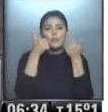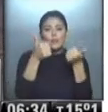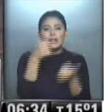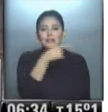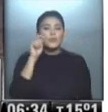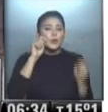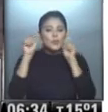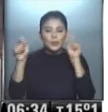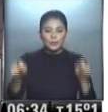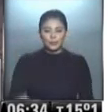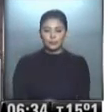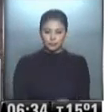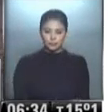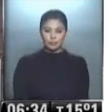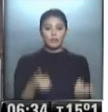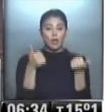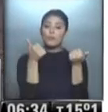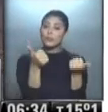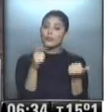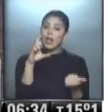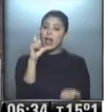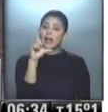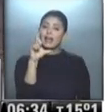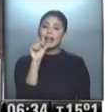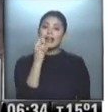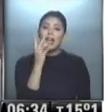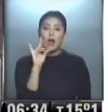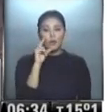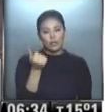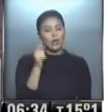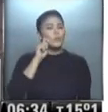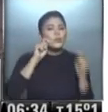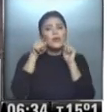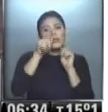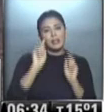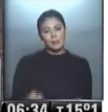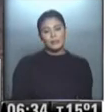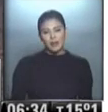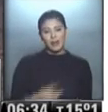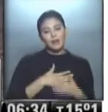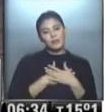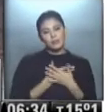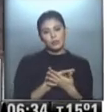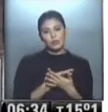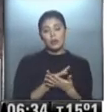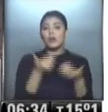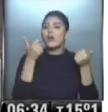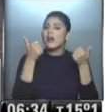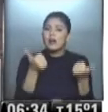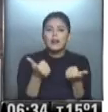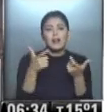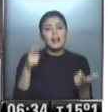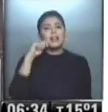semana, besos. Muy bien, Claudia. Claudita querida, besos para vos también, mi amor. Que tengas una